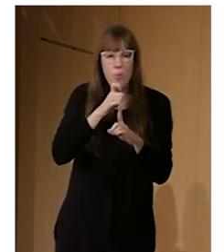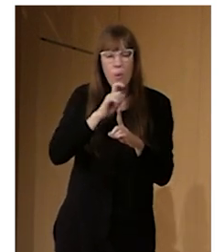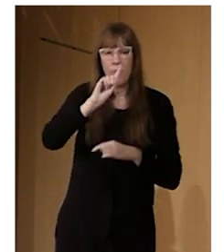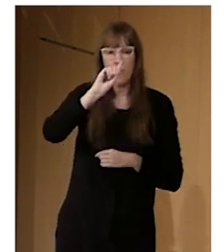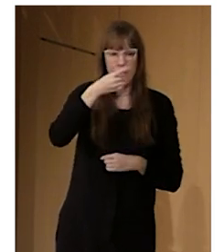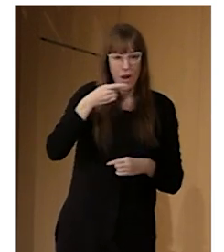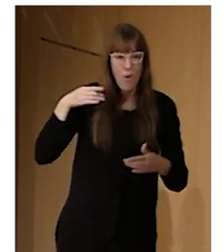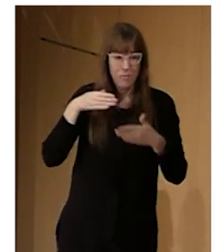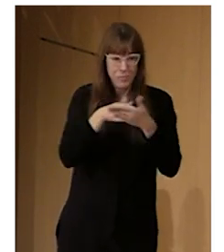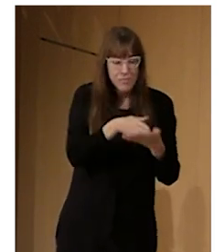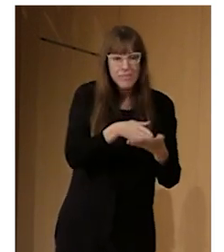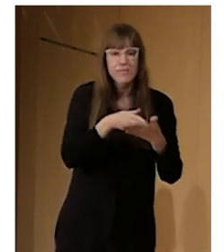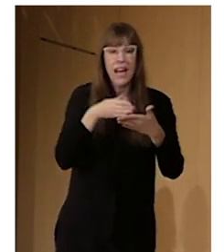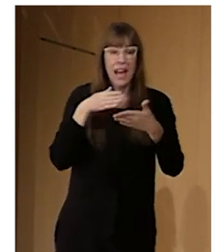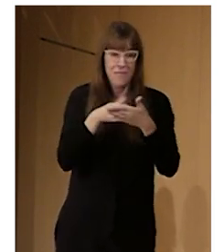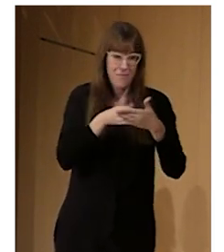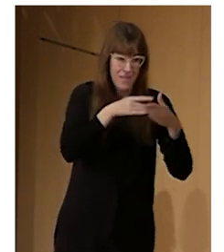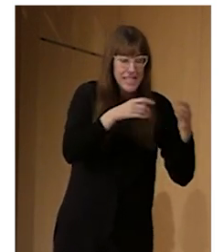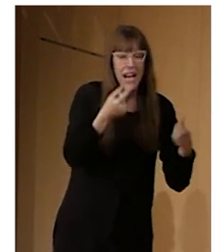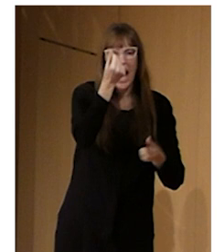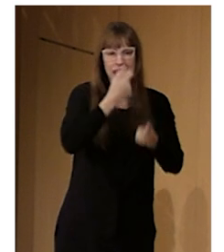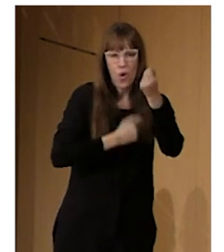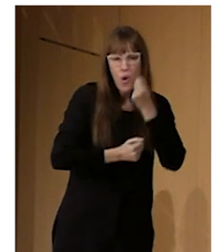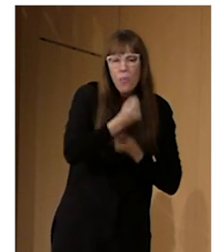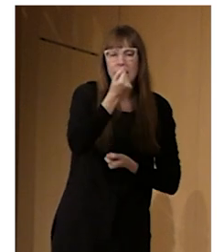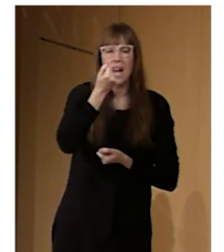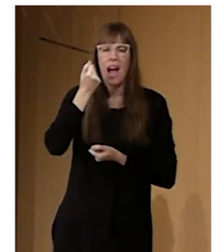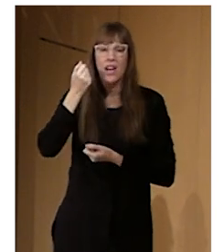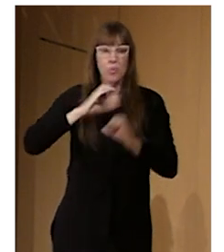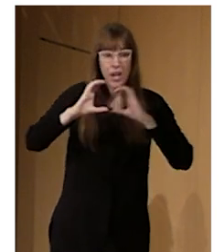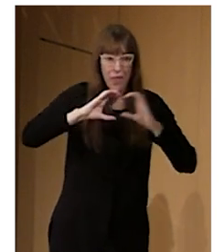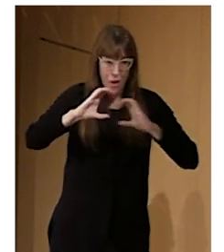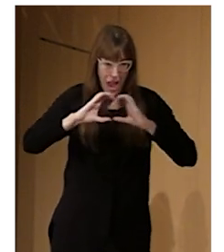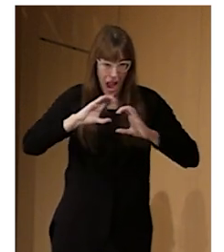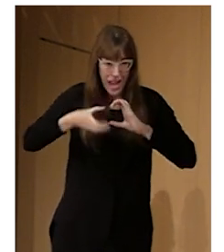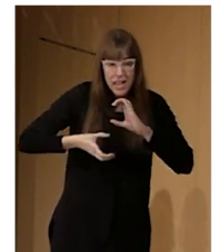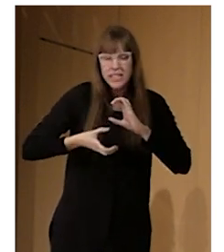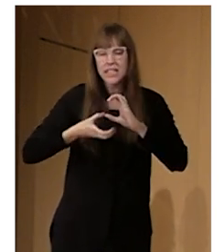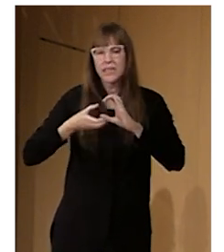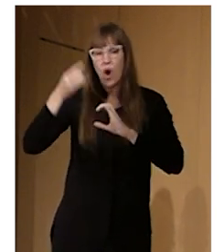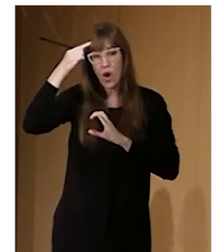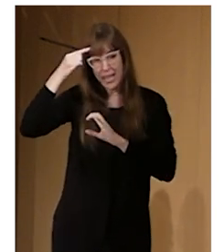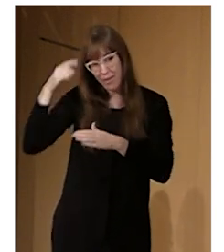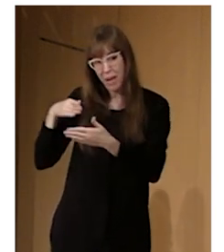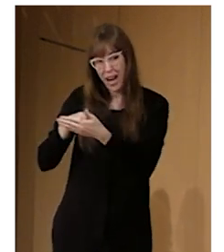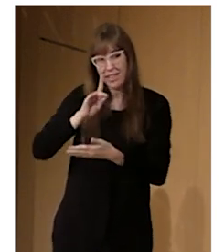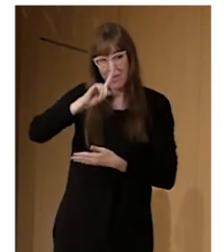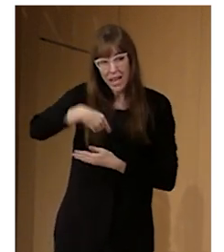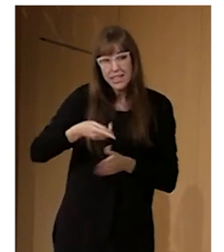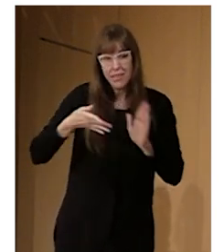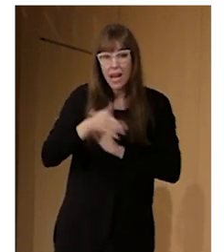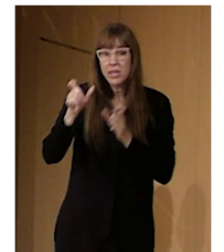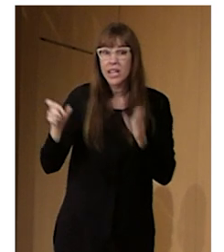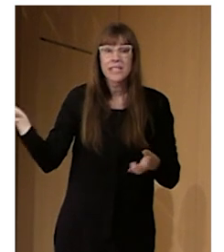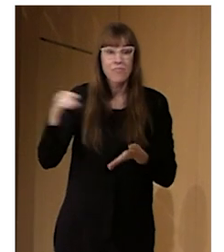físicas comunicacionales eh cognitivas que limitaban y impedían que las personas en situación de vulnerabilidad